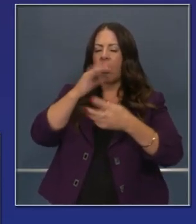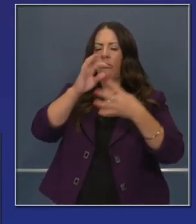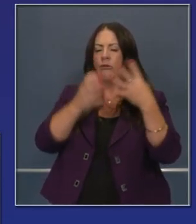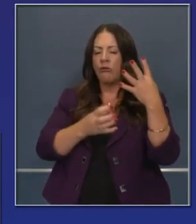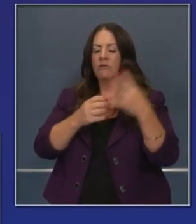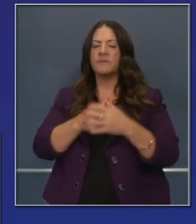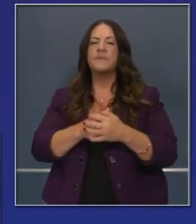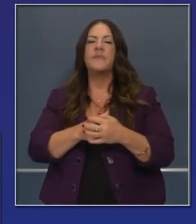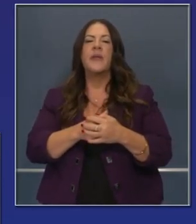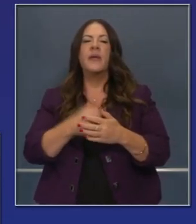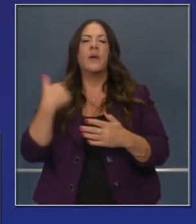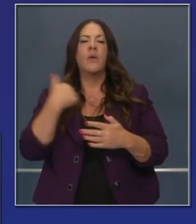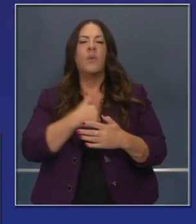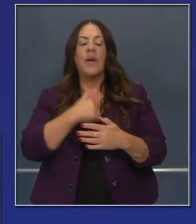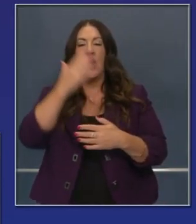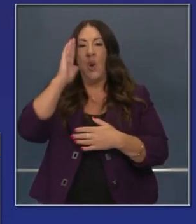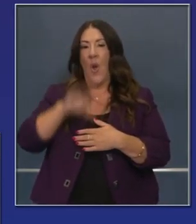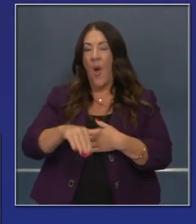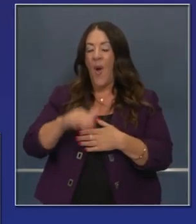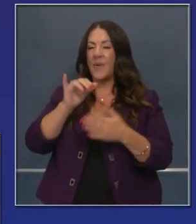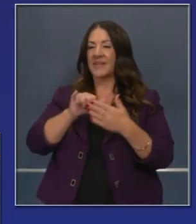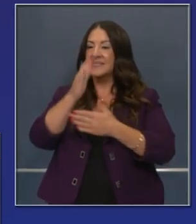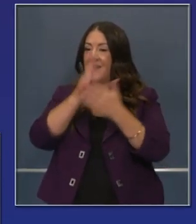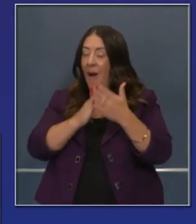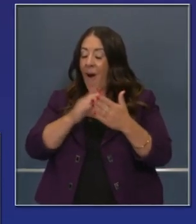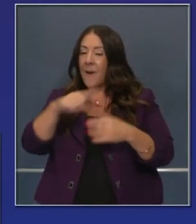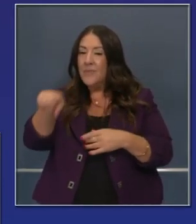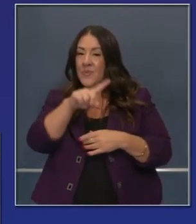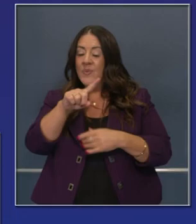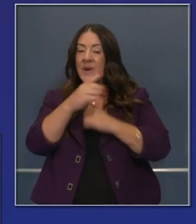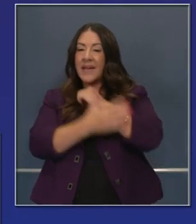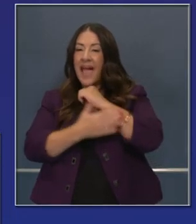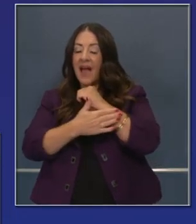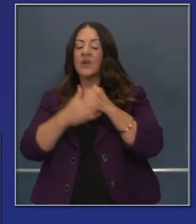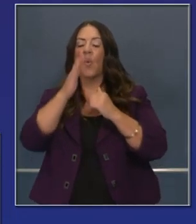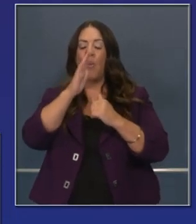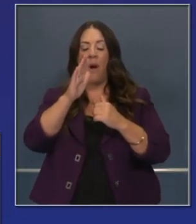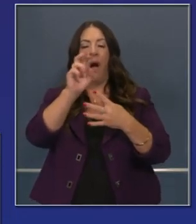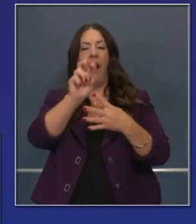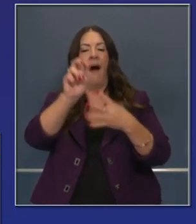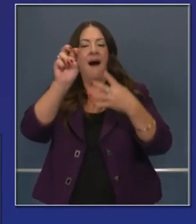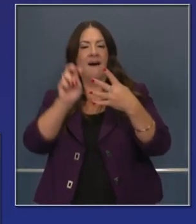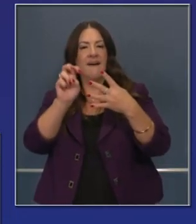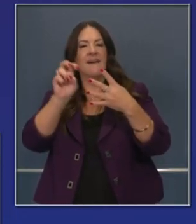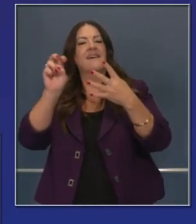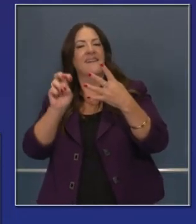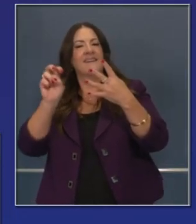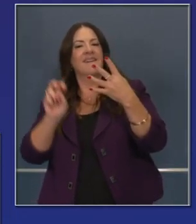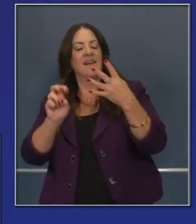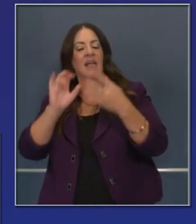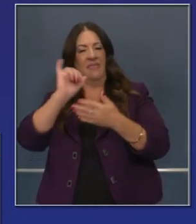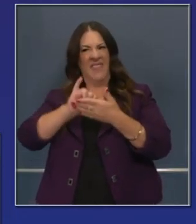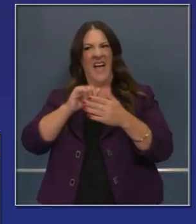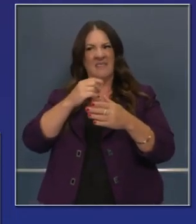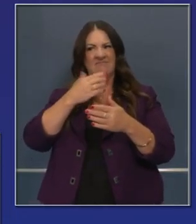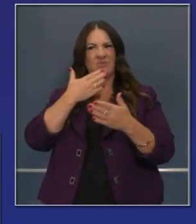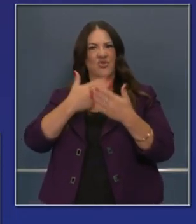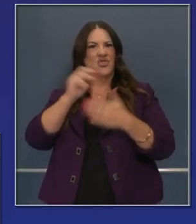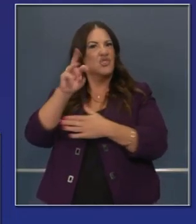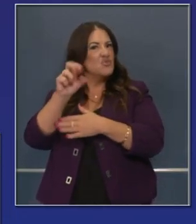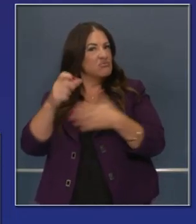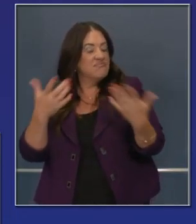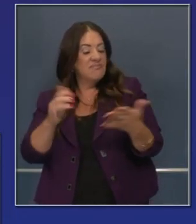noticias sobre los niveles de cada condado. Podemos anticipar que algunos condados se van a trasladar a nuevos niveles, que es una señal